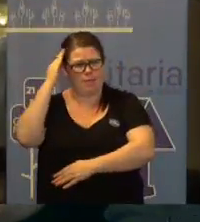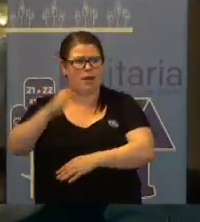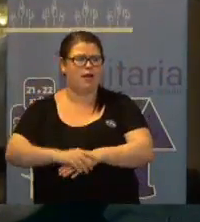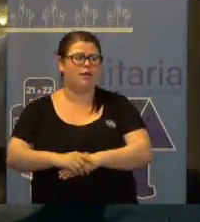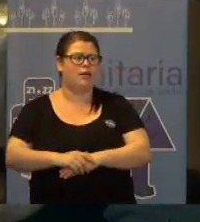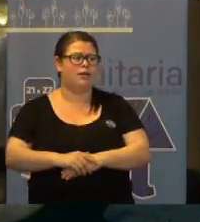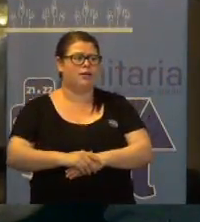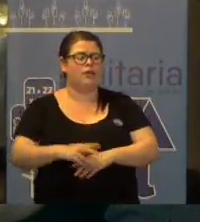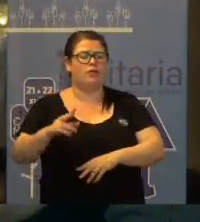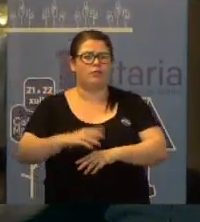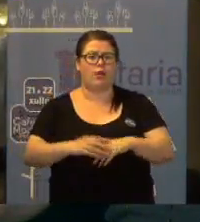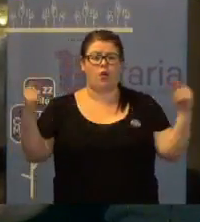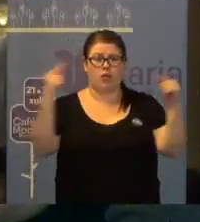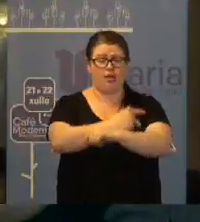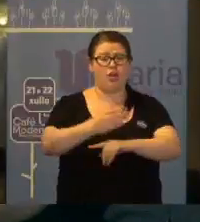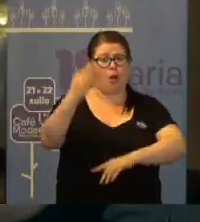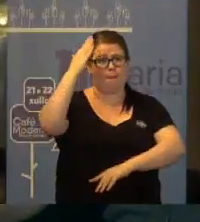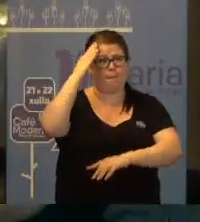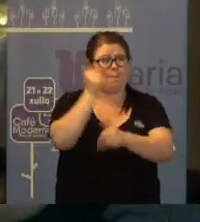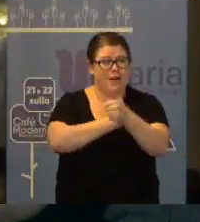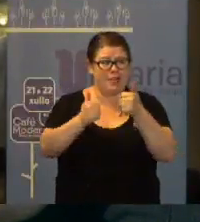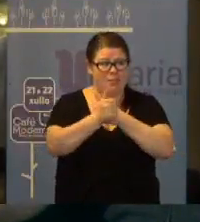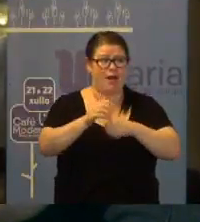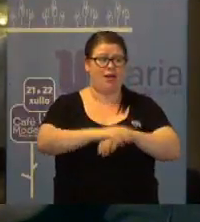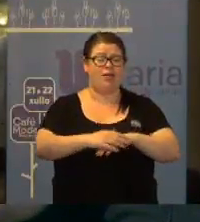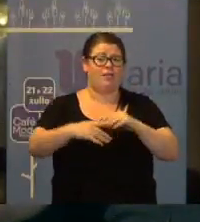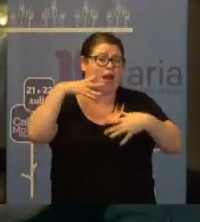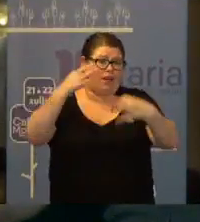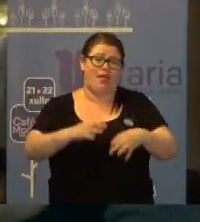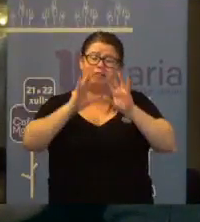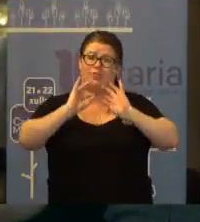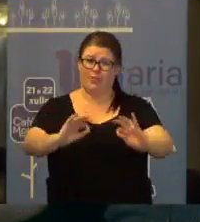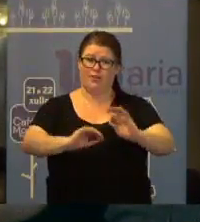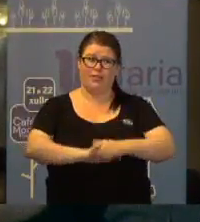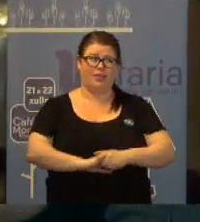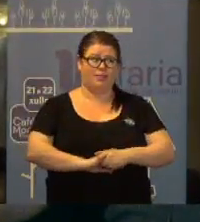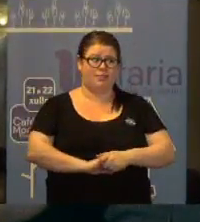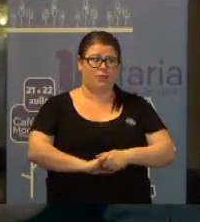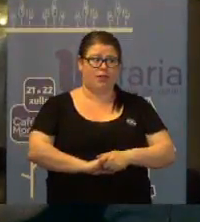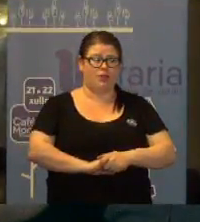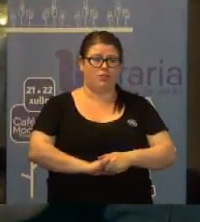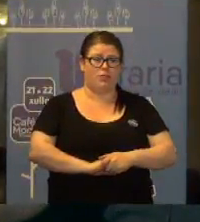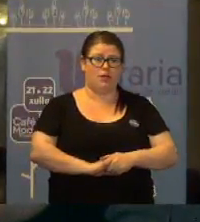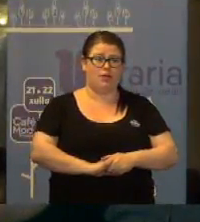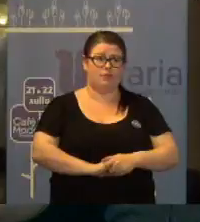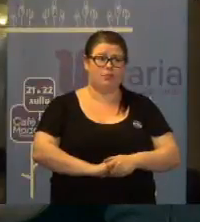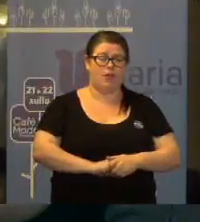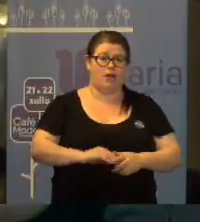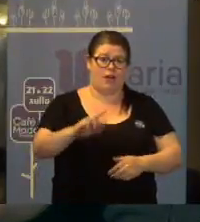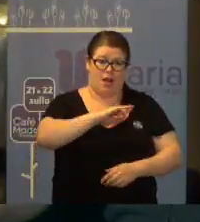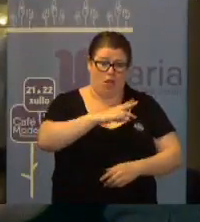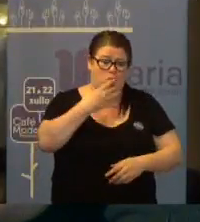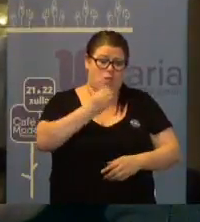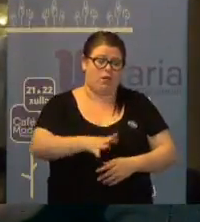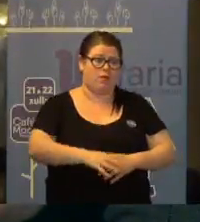marxismo non iba de buscar a contradición principal, o análisis concreto da realidade concreta. Ou non era eso? Ou era unha religión? Pois se era unha religión, moi